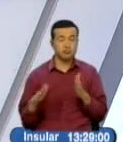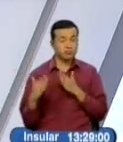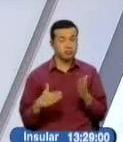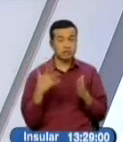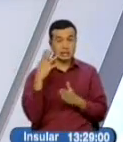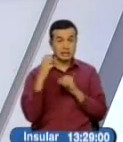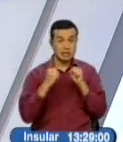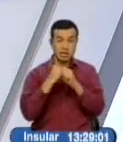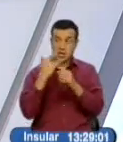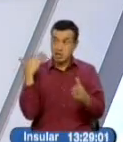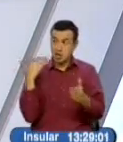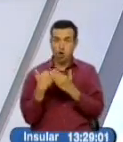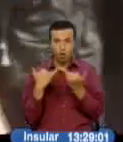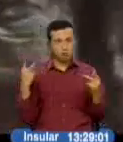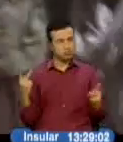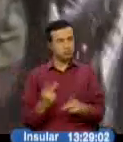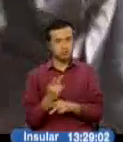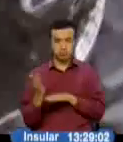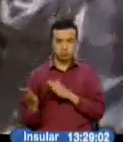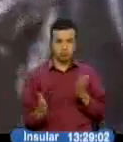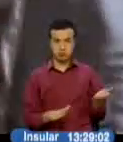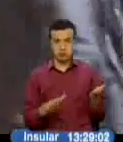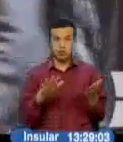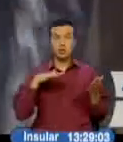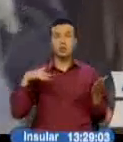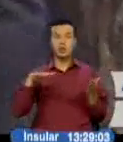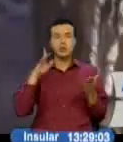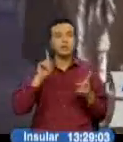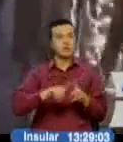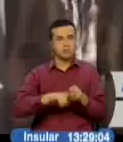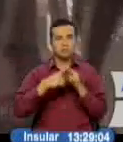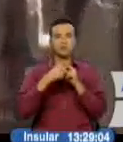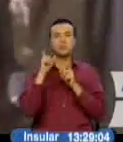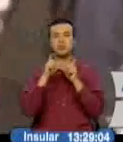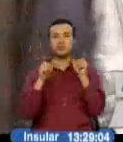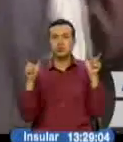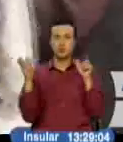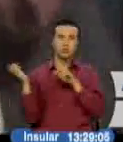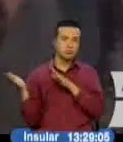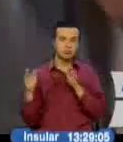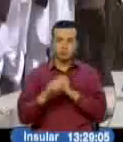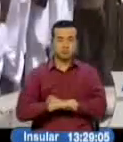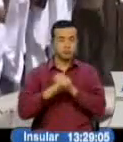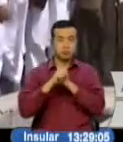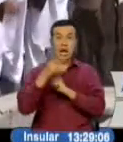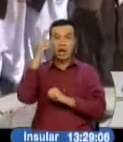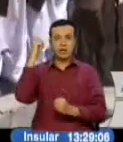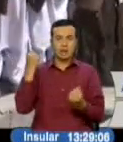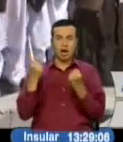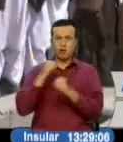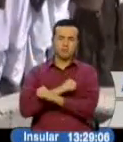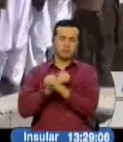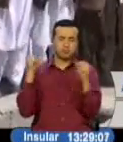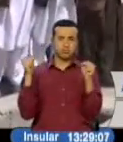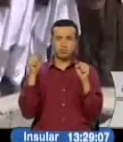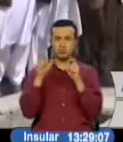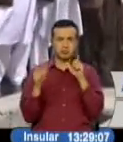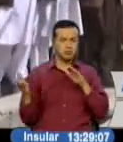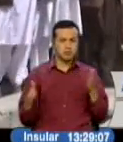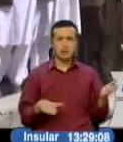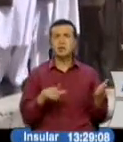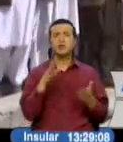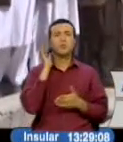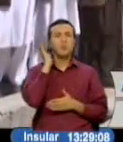15 años. En Kabul, Afganistán, iniciaron los funerales de las víctimas del atentado con coche bomba. Entre las víctimas